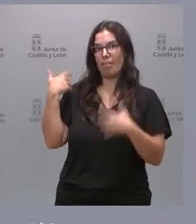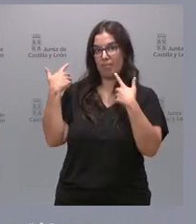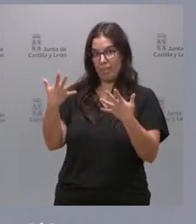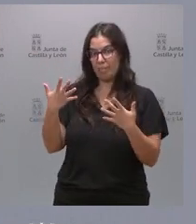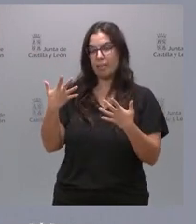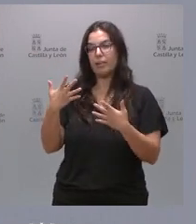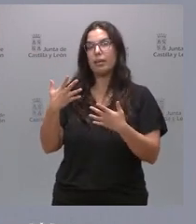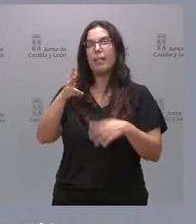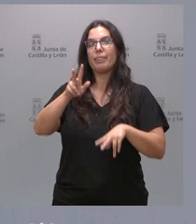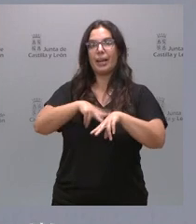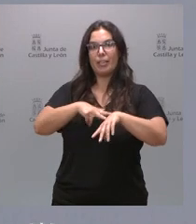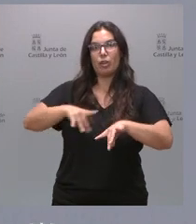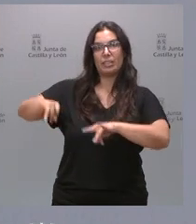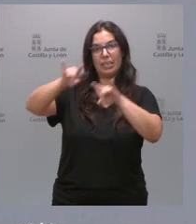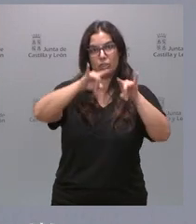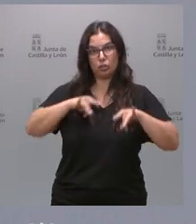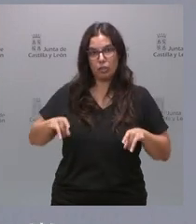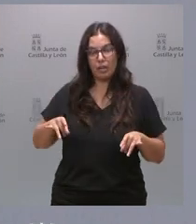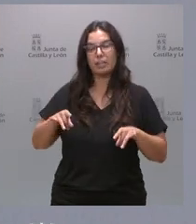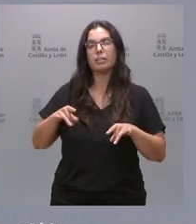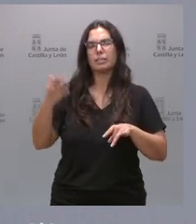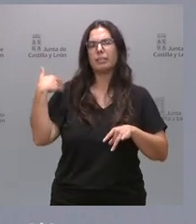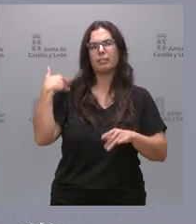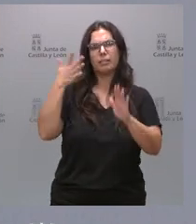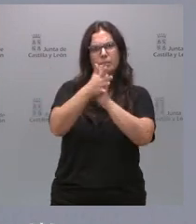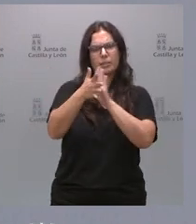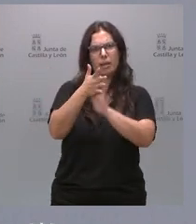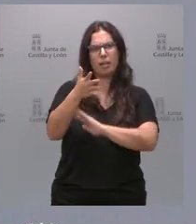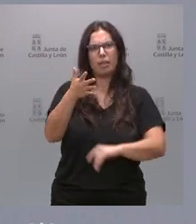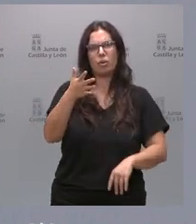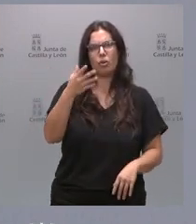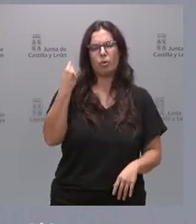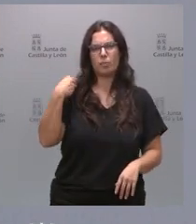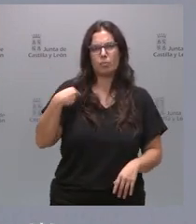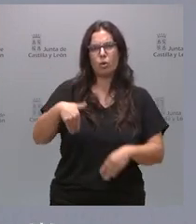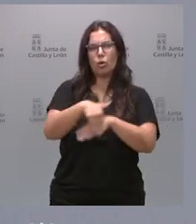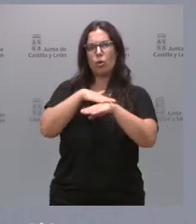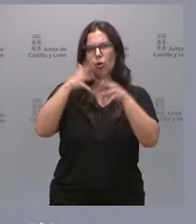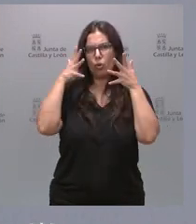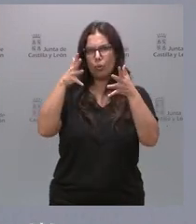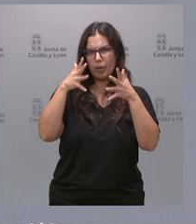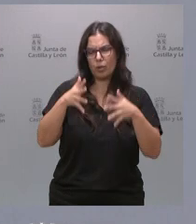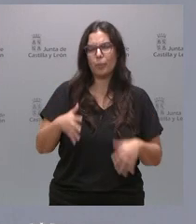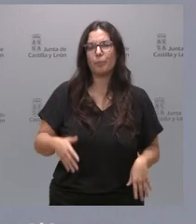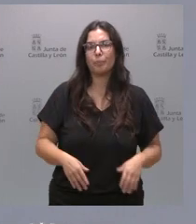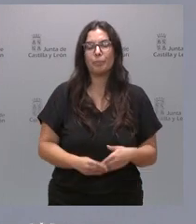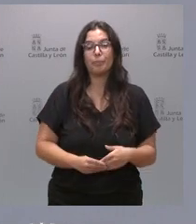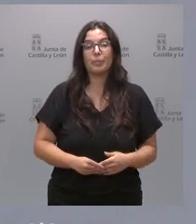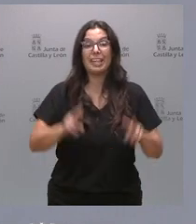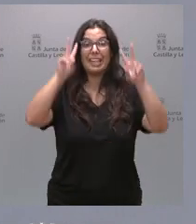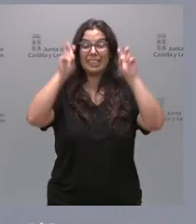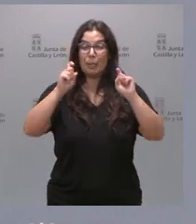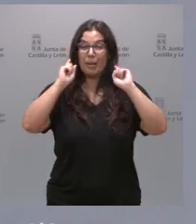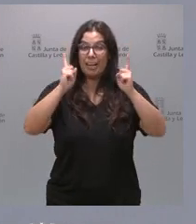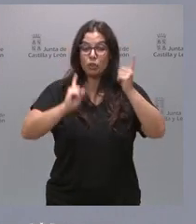destinaron las delegaciones territoriales y de cuya compra y se dio cuenta en el consejo de gobierno de Castilla y León en el caso de incendios